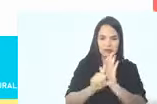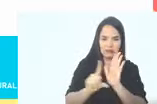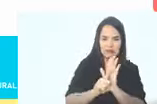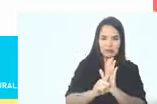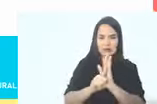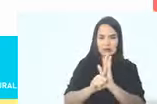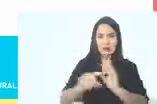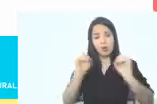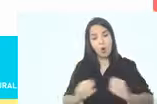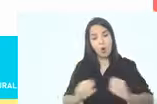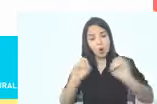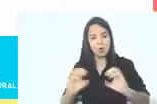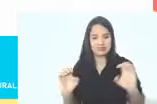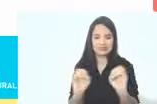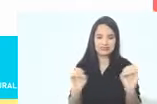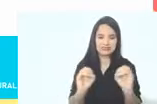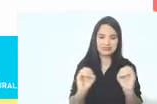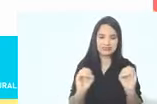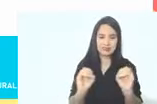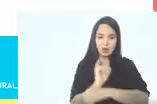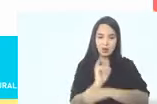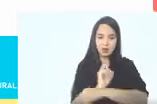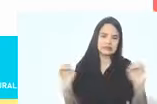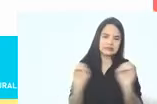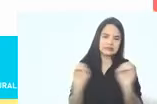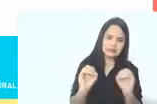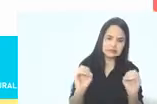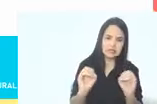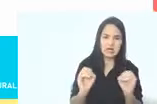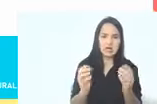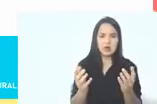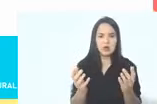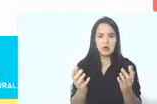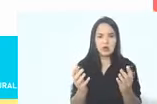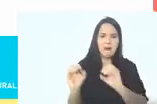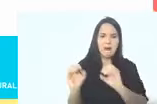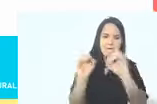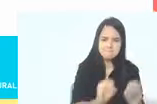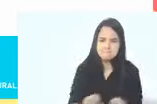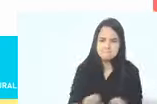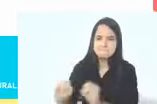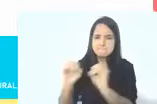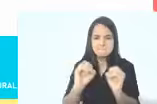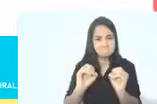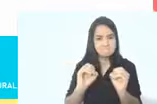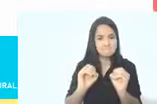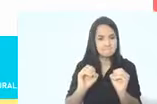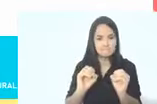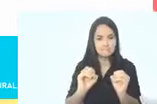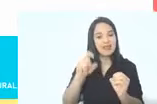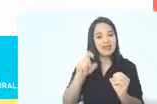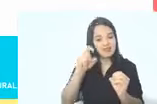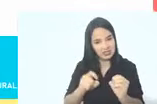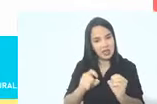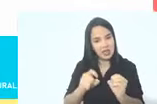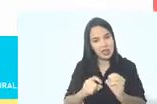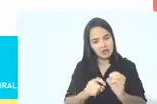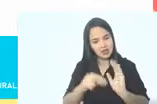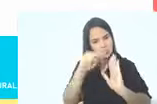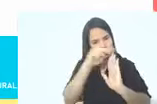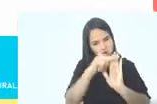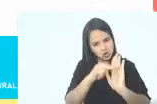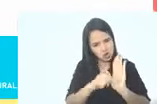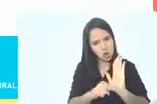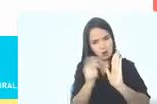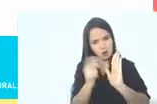gente. Vamos a la meta 3. Esta meta es importantísima porque,